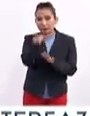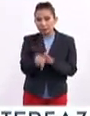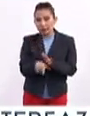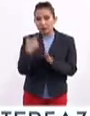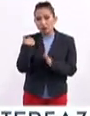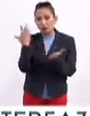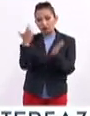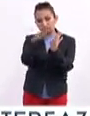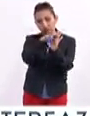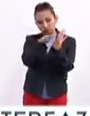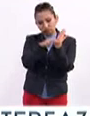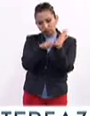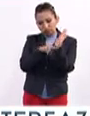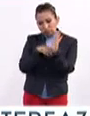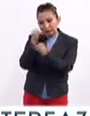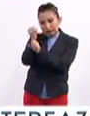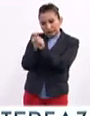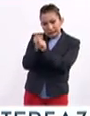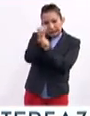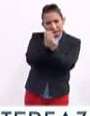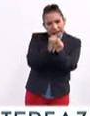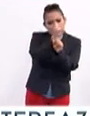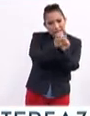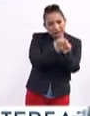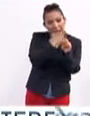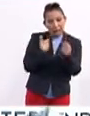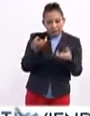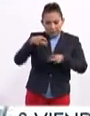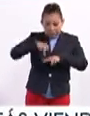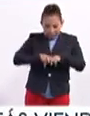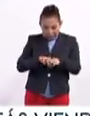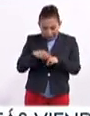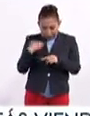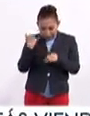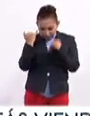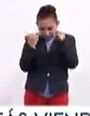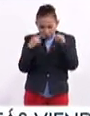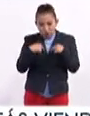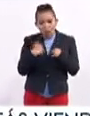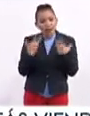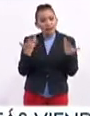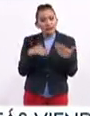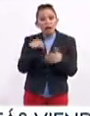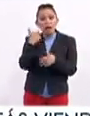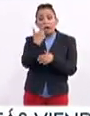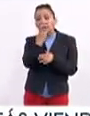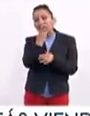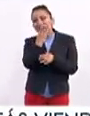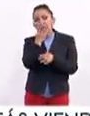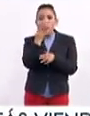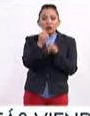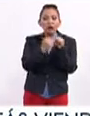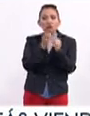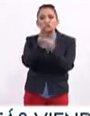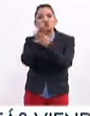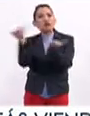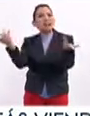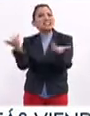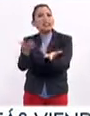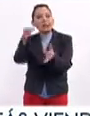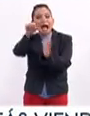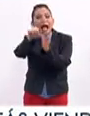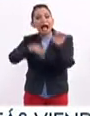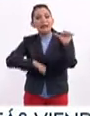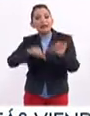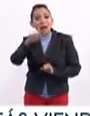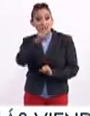un protocolo de investigación. Entonces es realmente sentarte y decir qué es lo que voy a hacer los próximos 3 o 4 años. O sea, porque